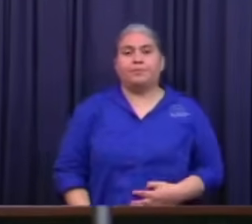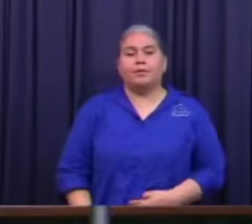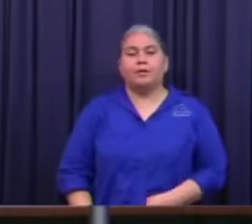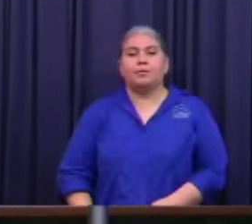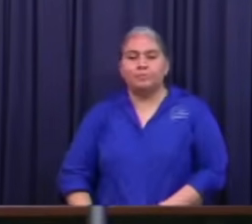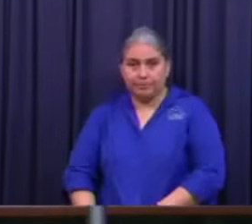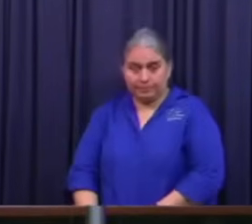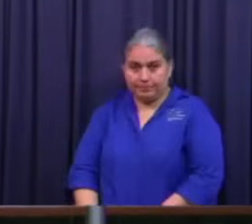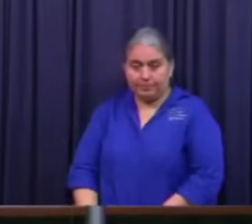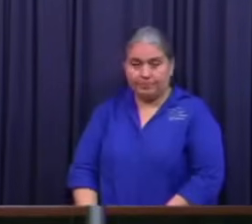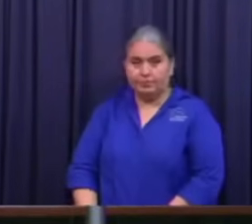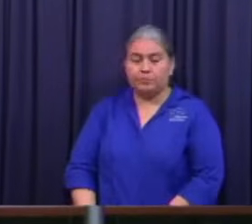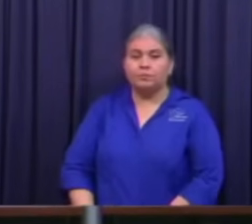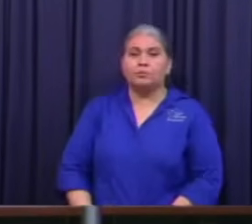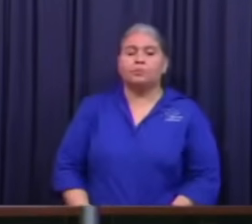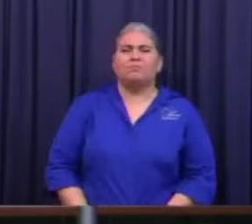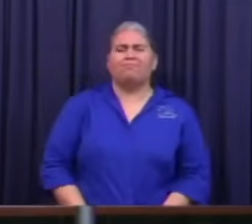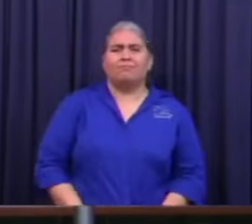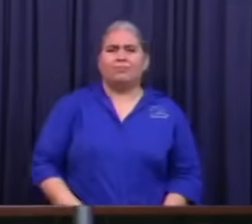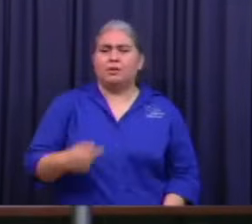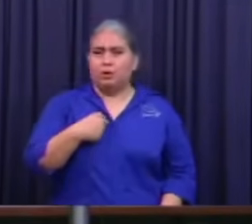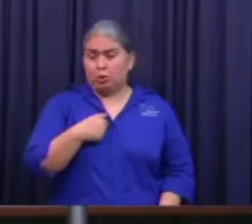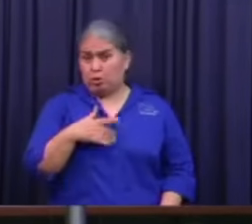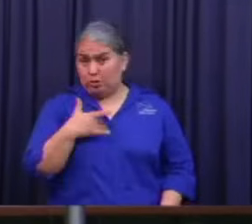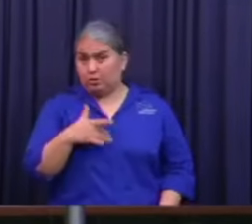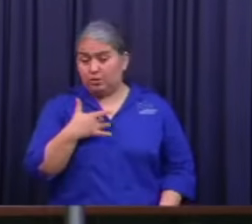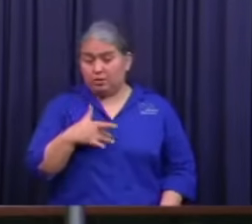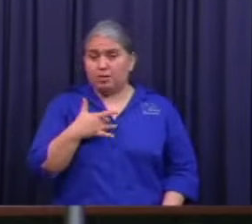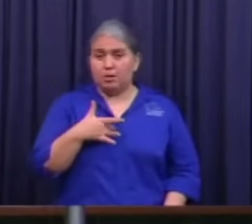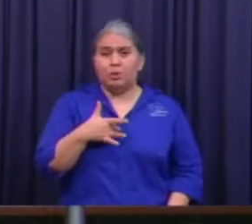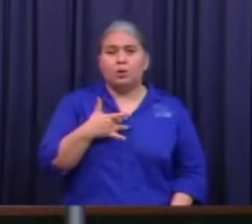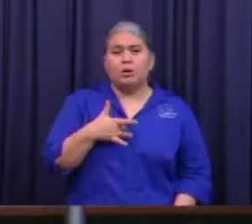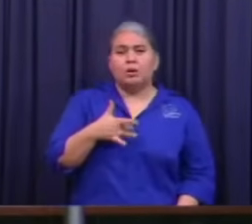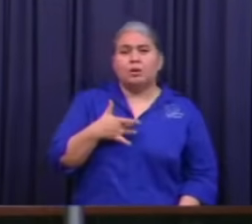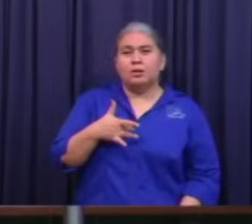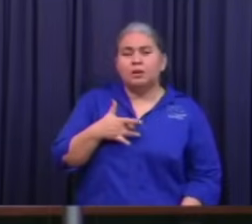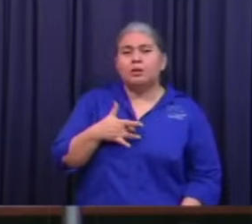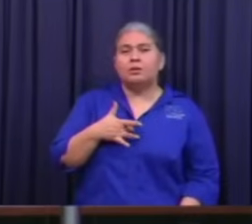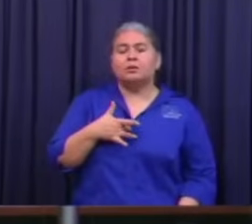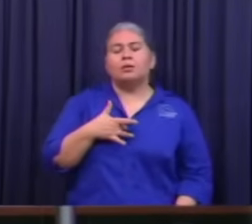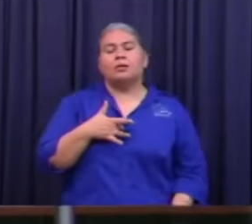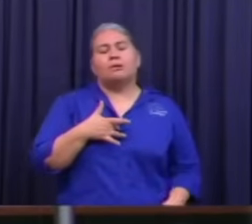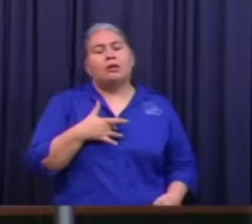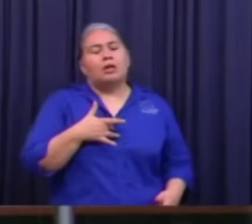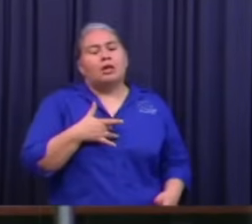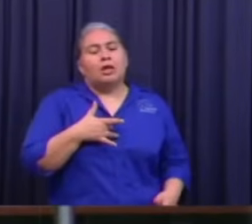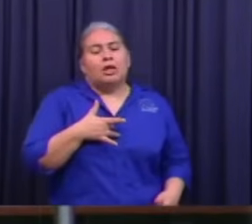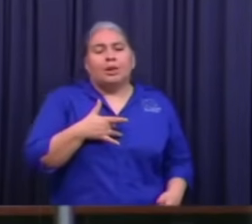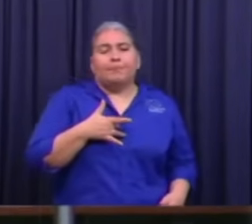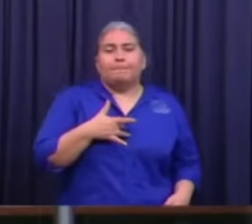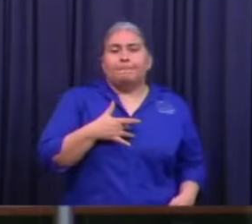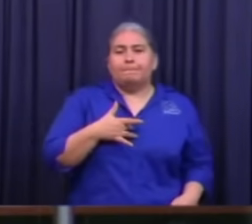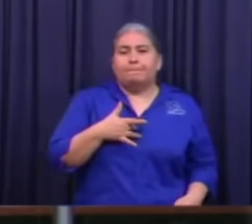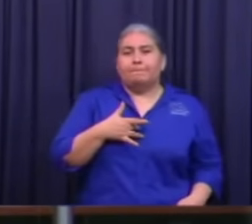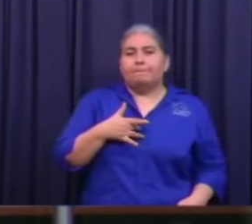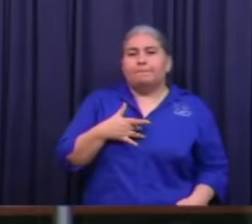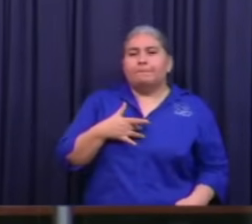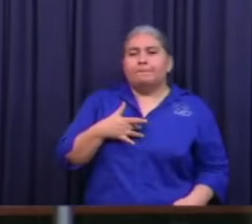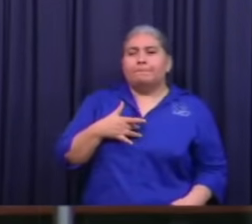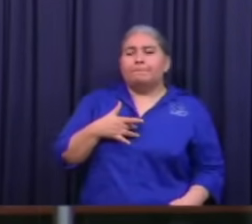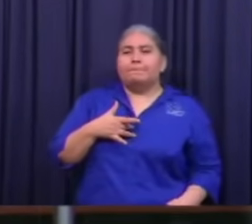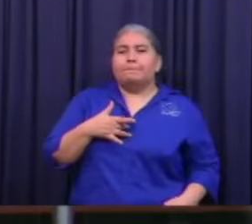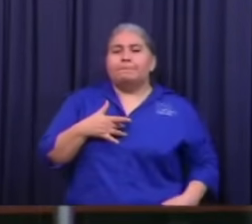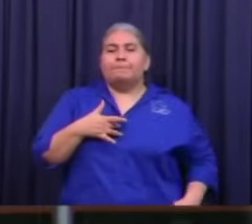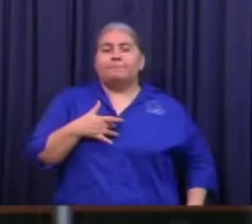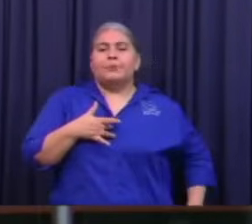y y muy doloroso eh comentarle que mientras me fui a dar un